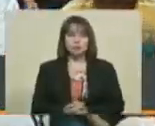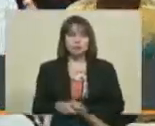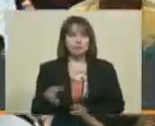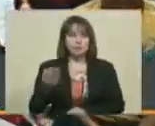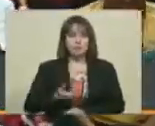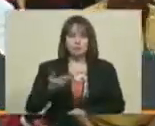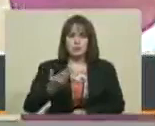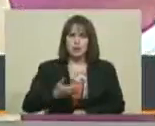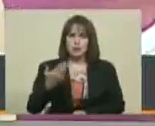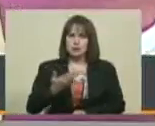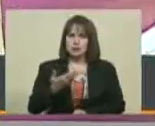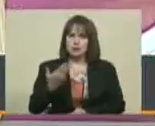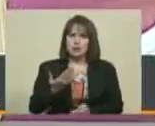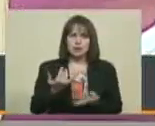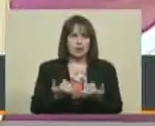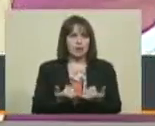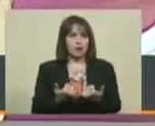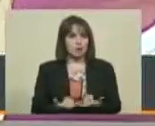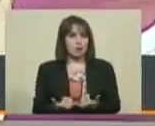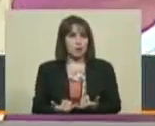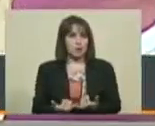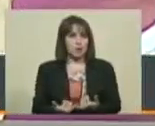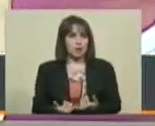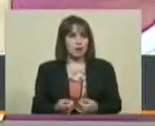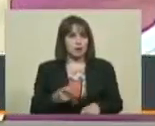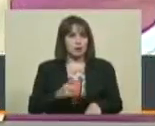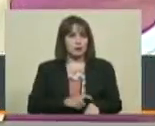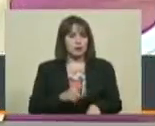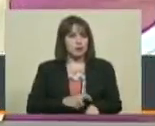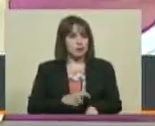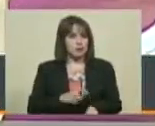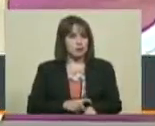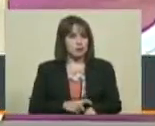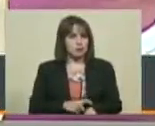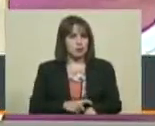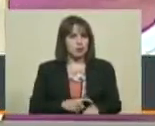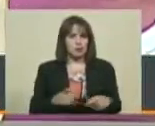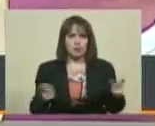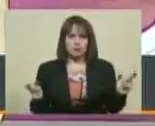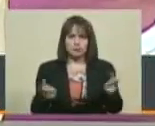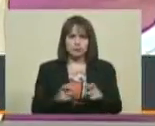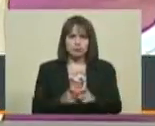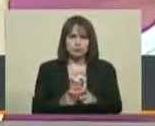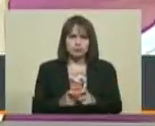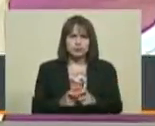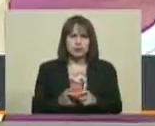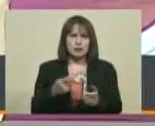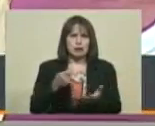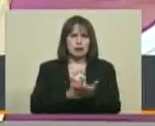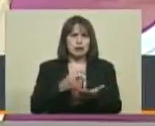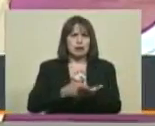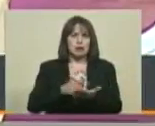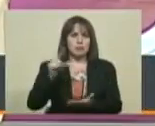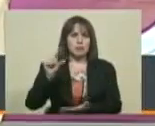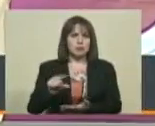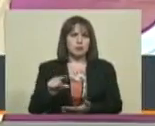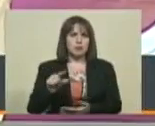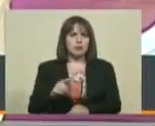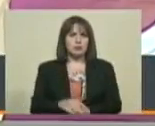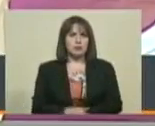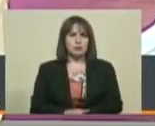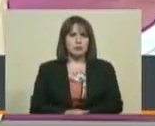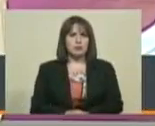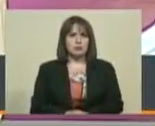Importante en esta etapa de bajos precios, de ataque imperialista, en esta